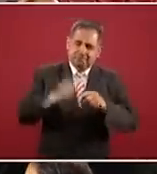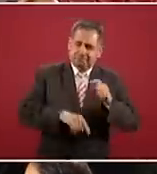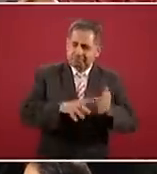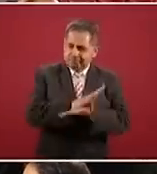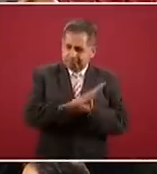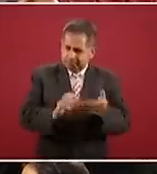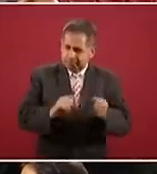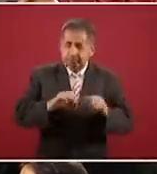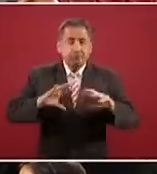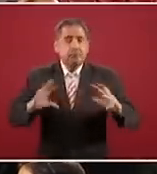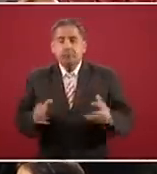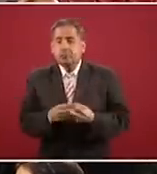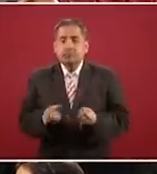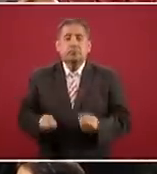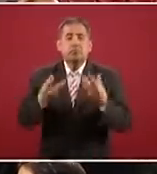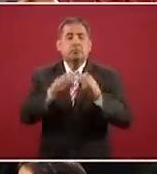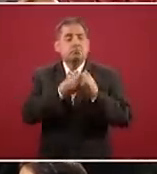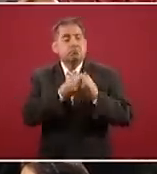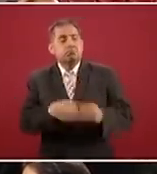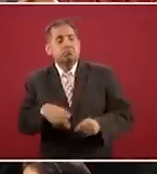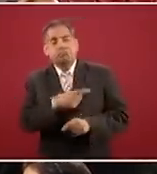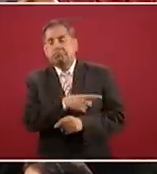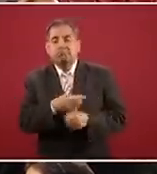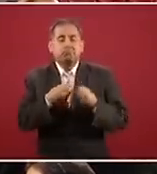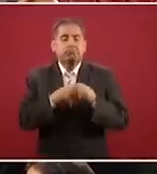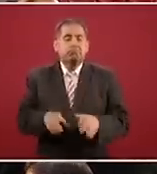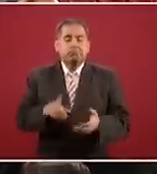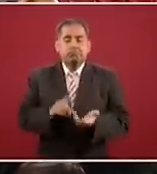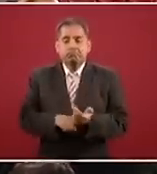tenemos aquí un total de afectación a la delincuencia organizada